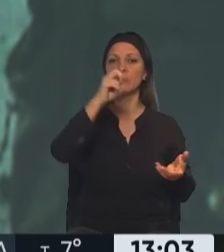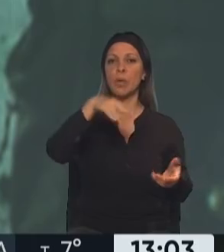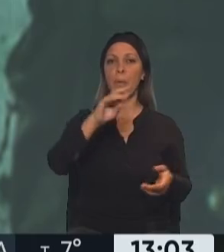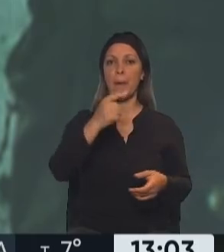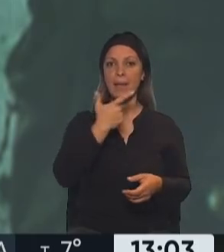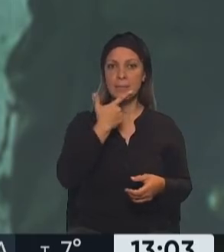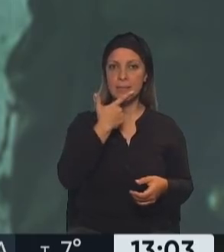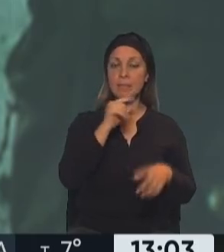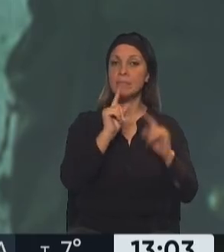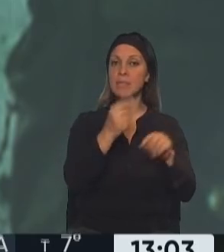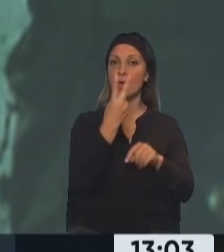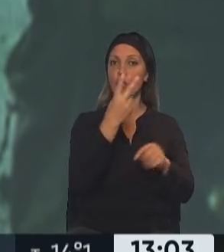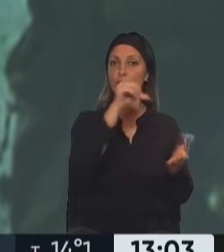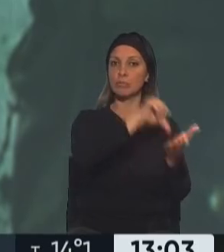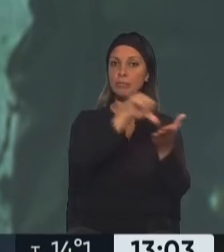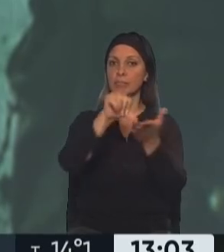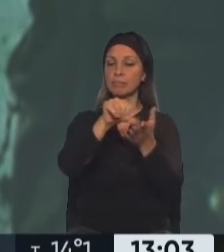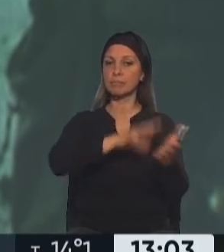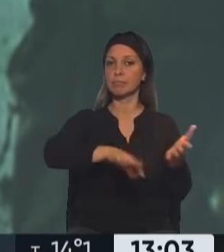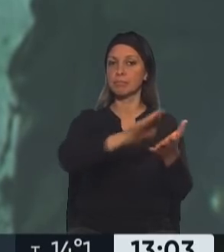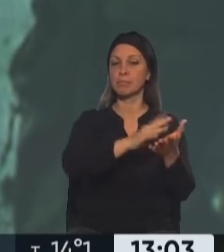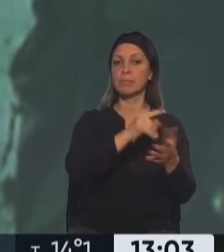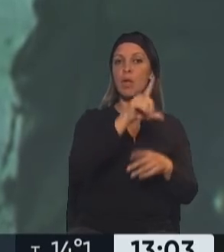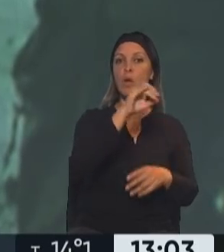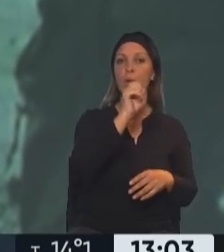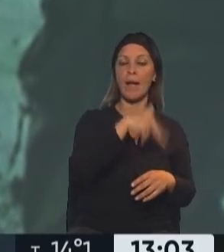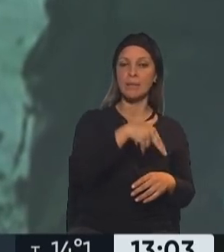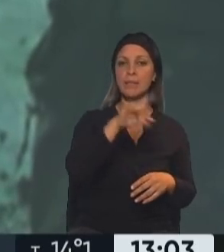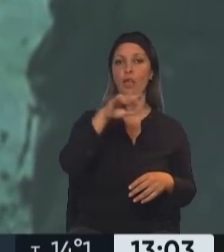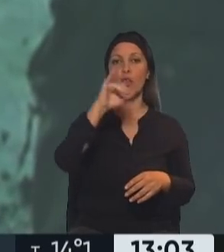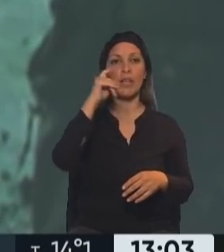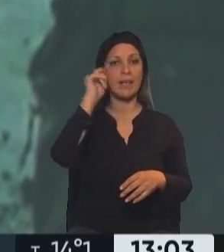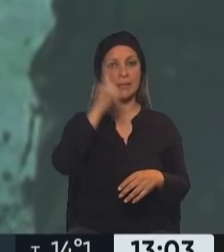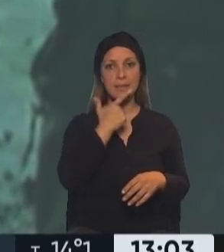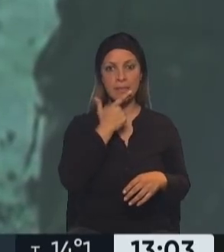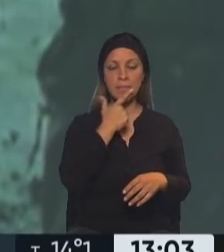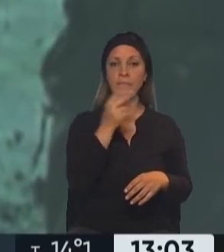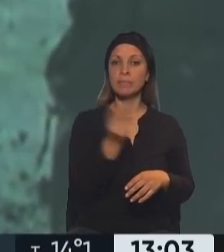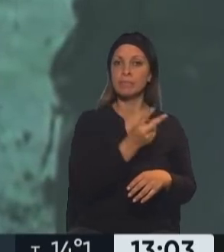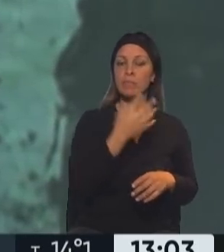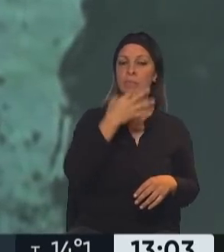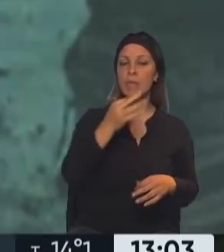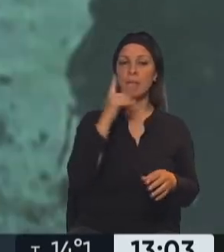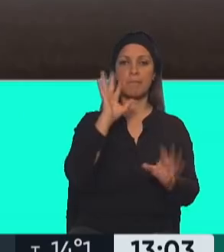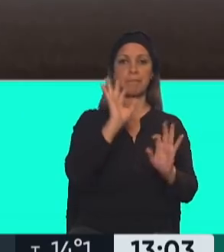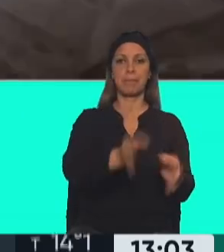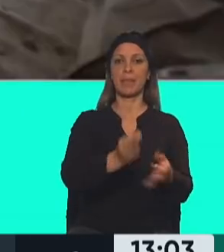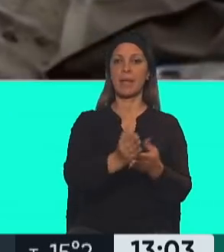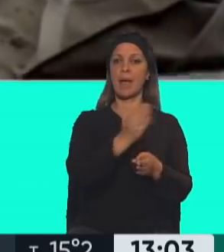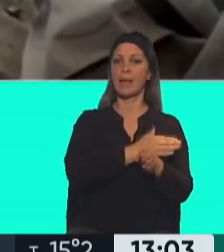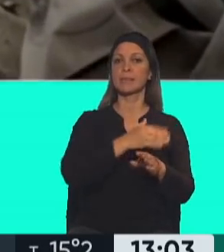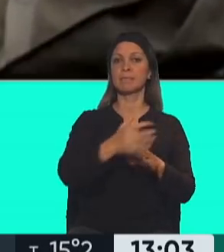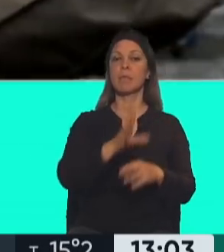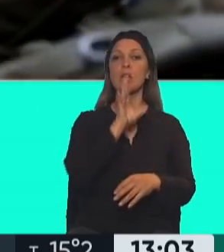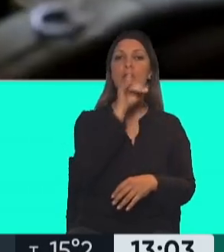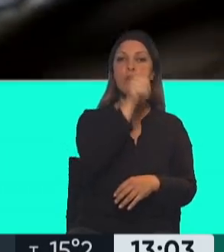por estas dos repúblicas autoproclamadas, Lugansk y Donetsk. Y bueno, representa la verdad un antes y un después si Rusia